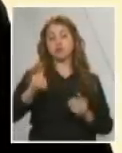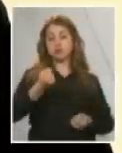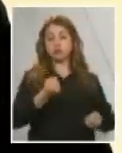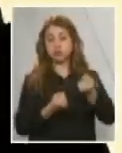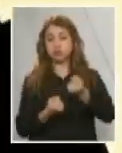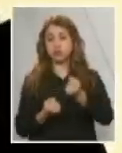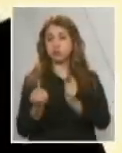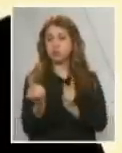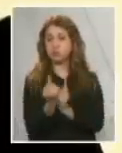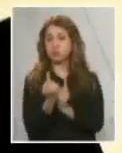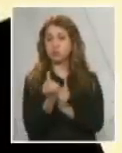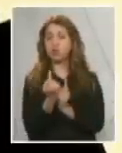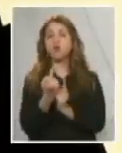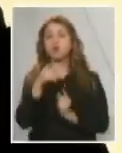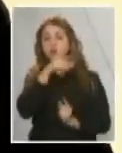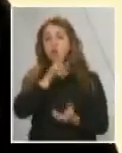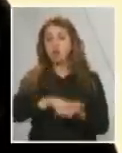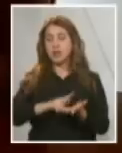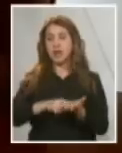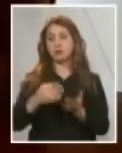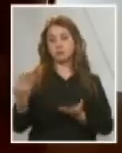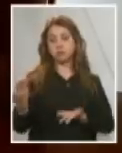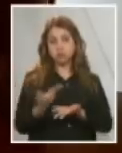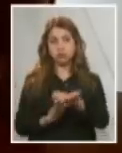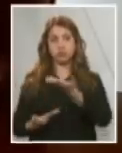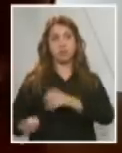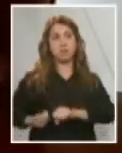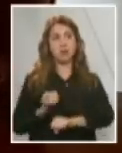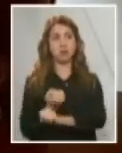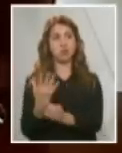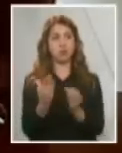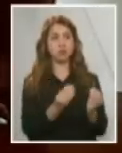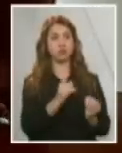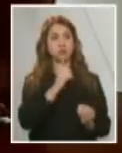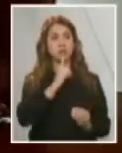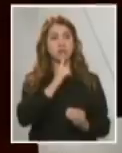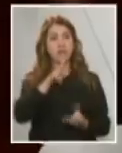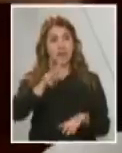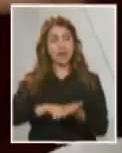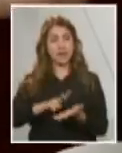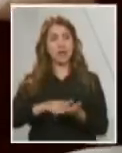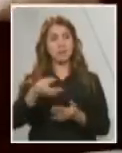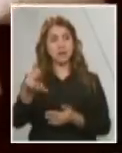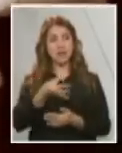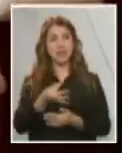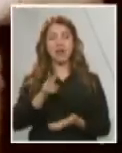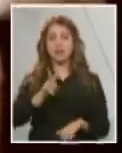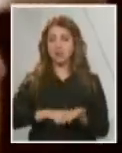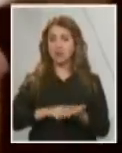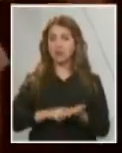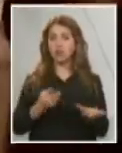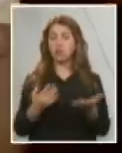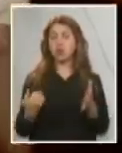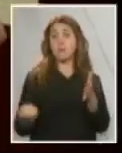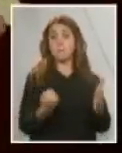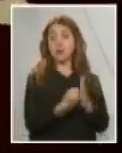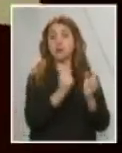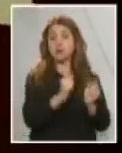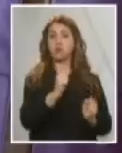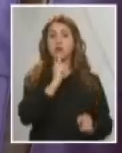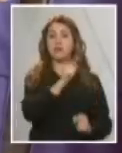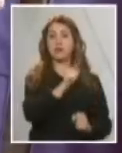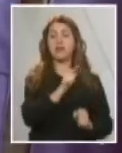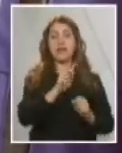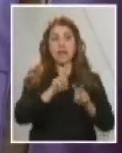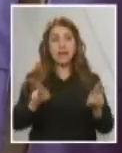había que buscar un usuario real y ahí co-crear con él. Me sirvió mucho tener un usuario real que me dijera el verdadero como impacto que podía tener